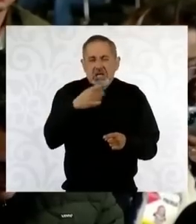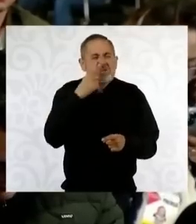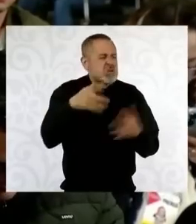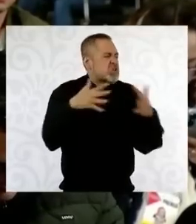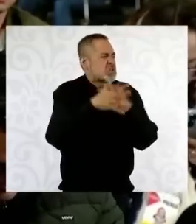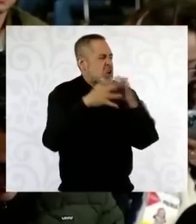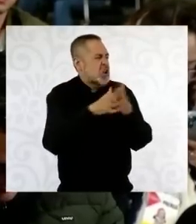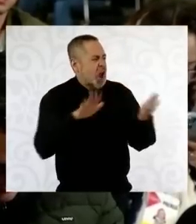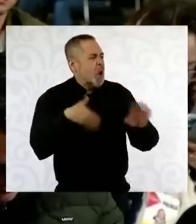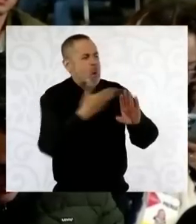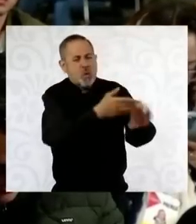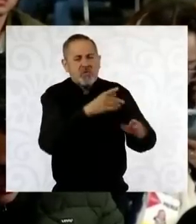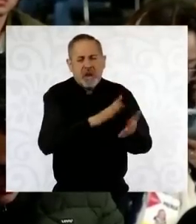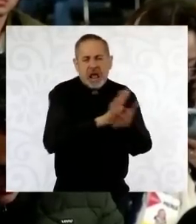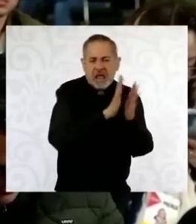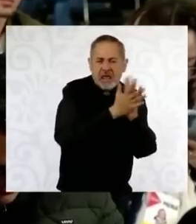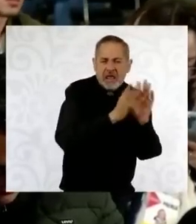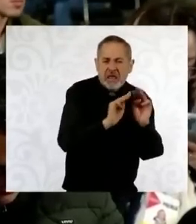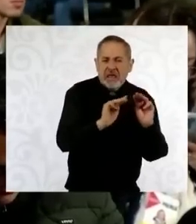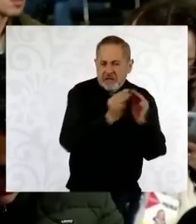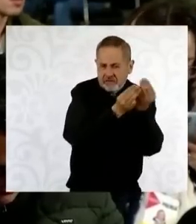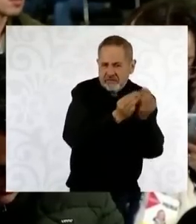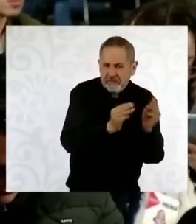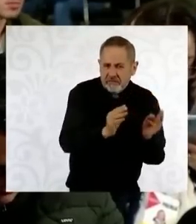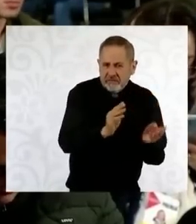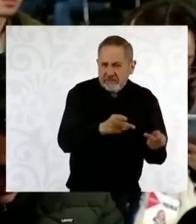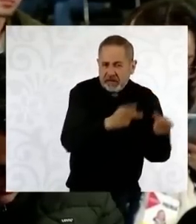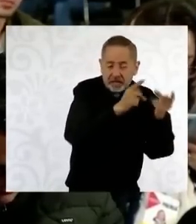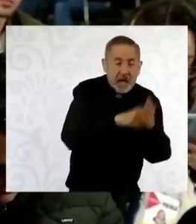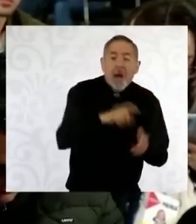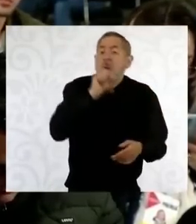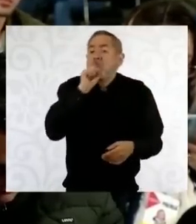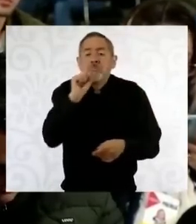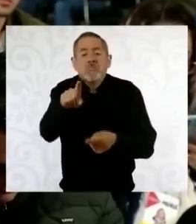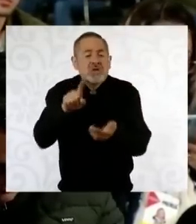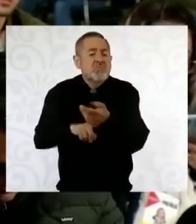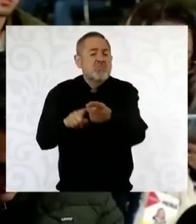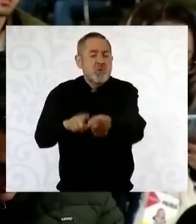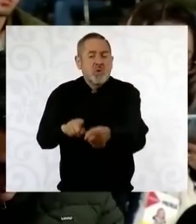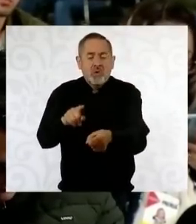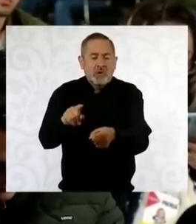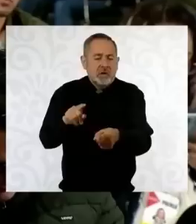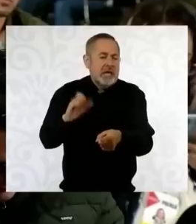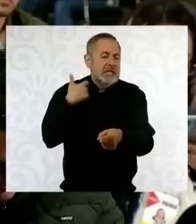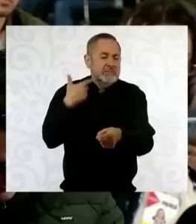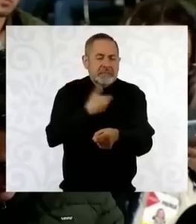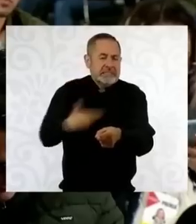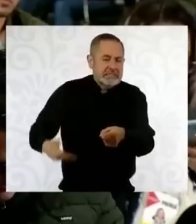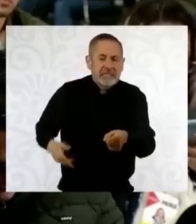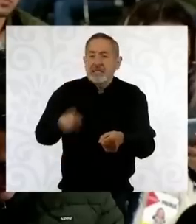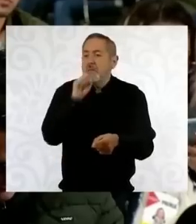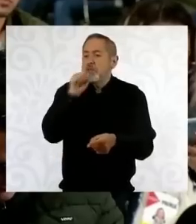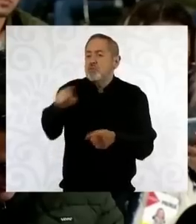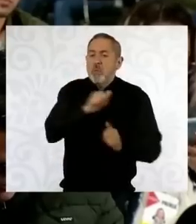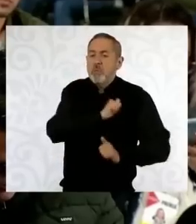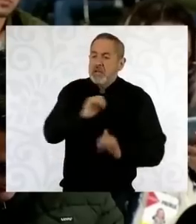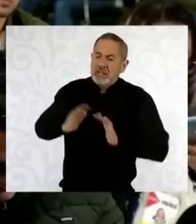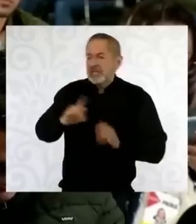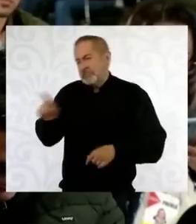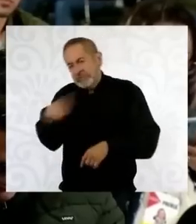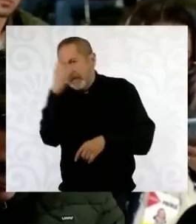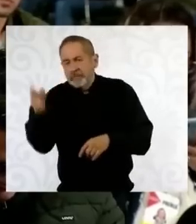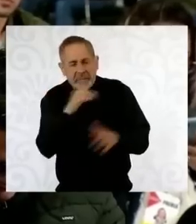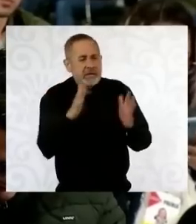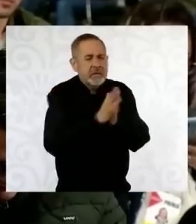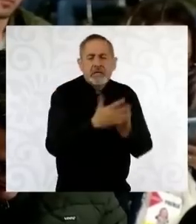el narcotráfico, incluso hasta el sexenio pasado con el uso de las Fuerzas Armadas. Lo que mencionan ellos en este